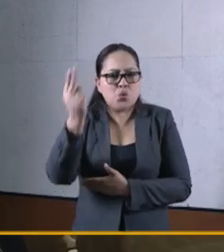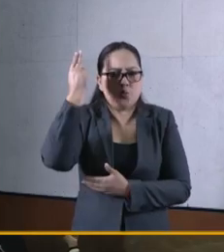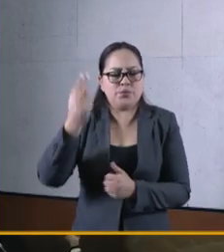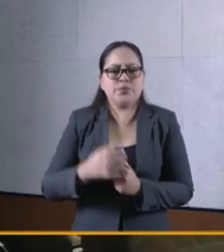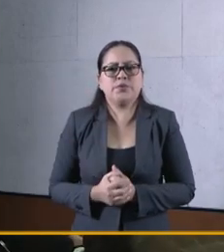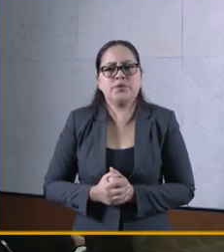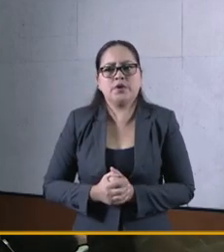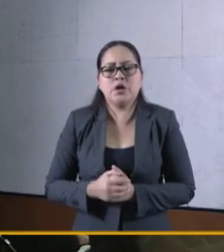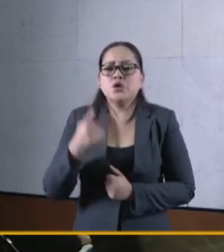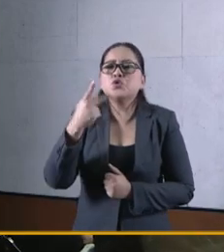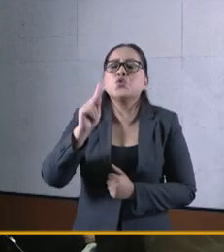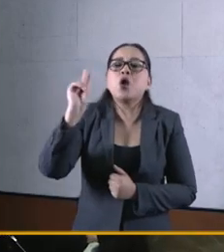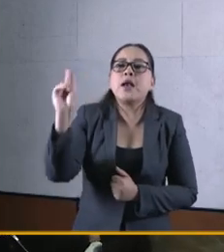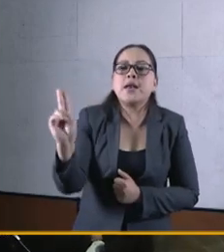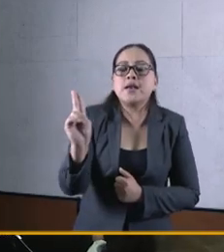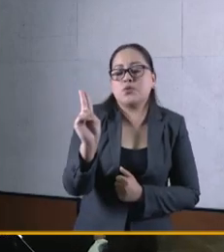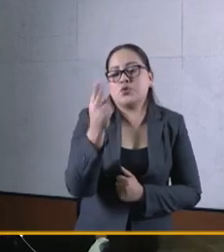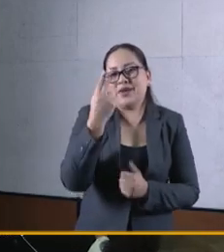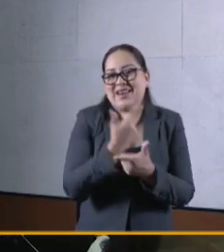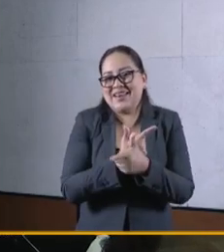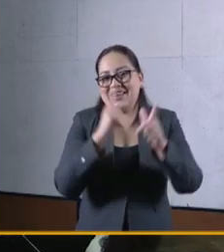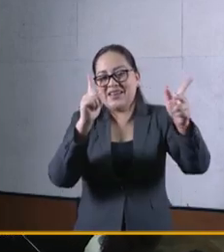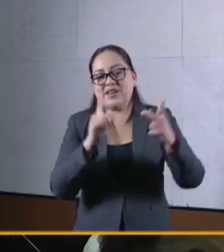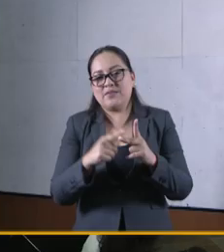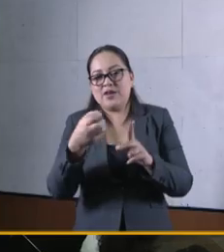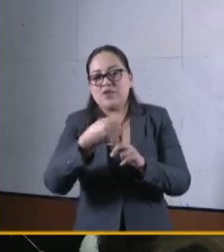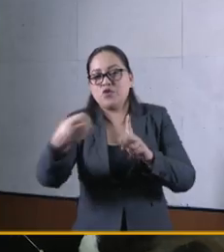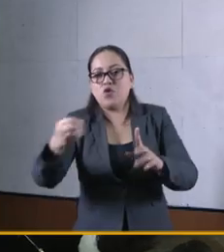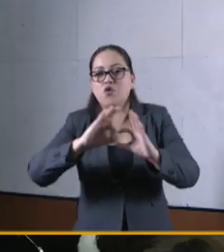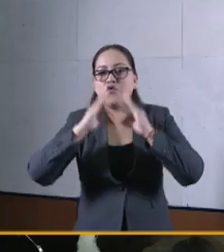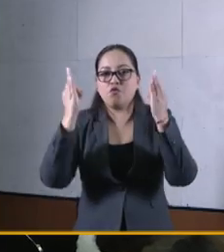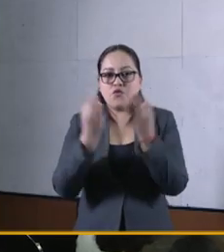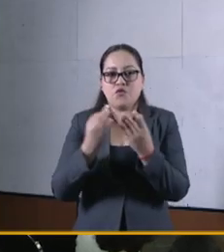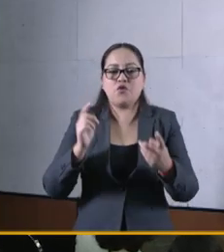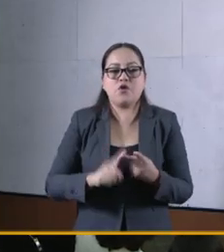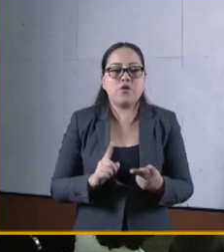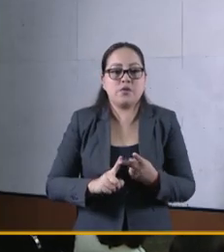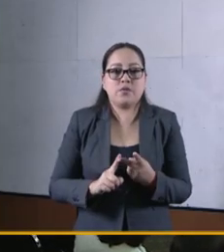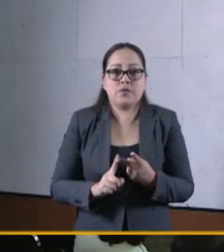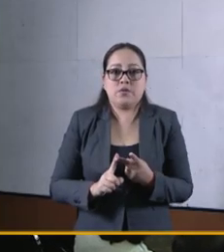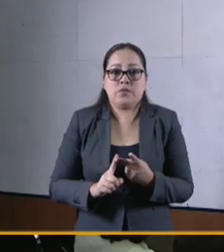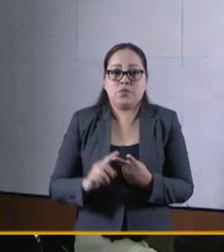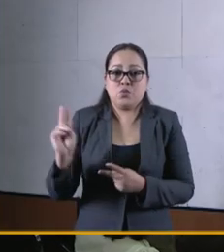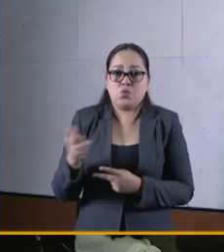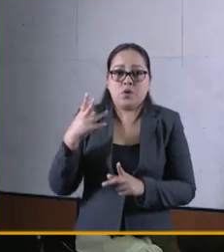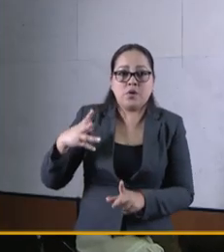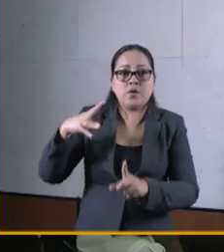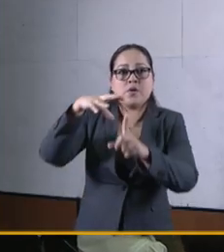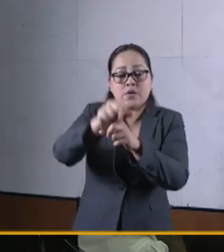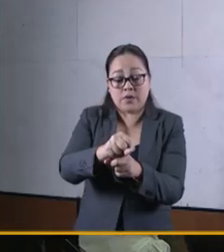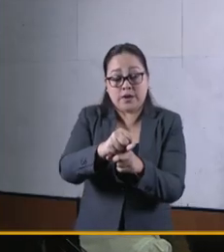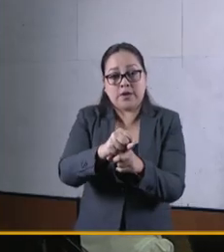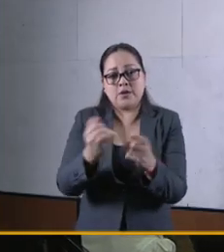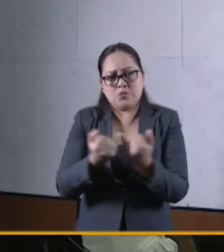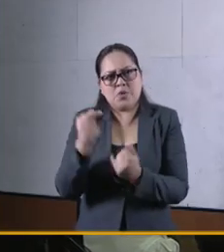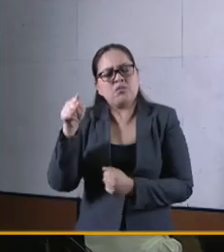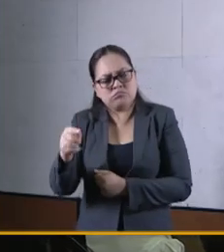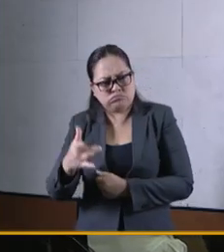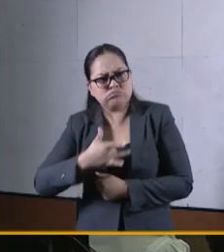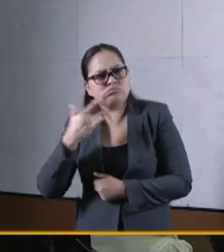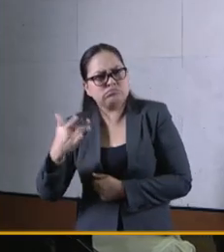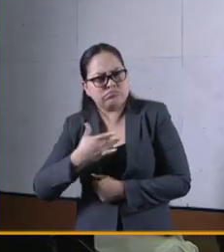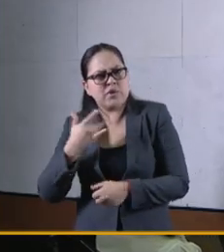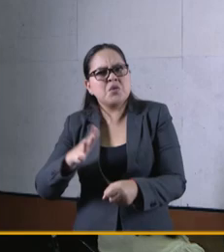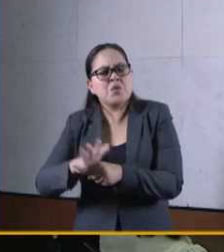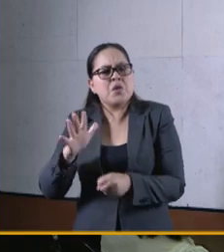de su libertad de su organización de su diversidad de sus logros y siéntase también